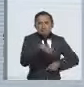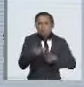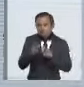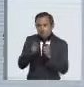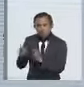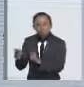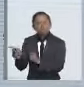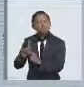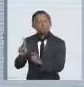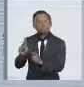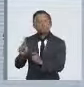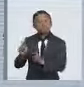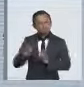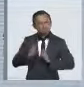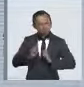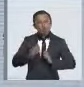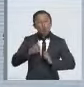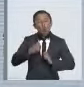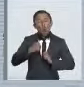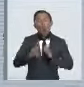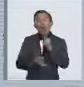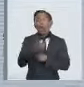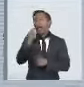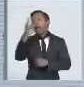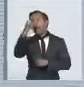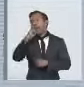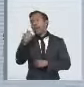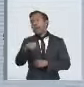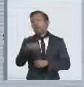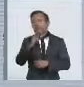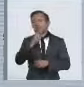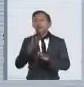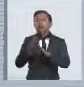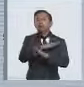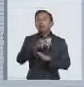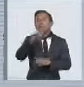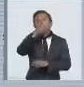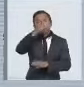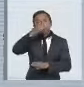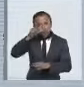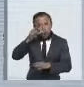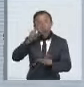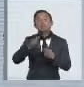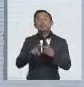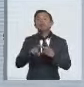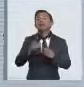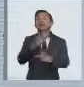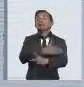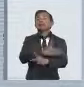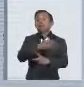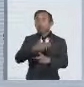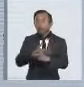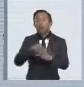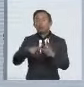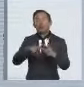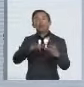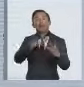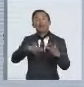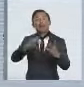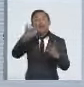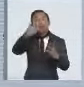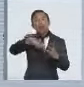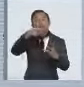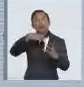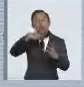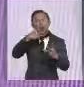el ejemplo de Benito Juárez, de Francisco I. Madero y del general Lázaro Cárdenas.